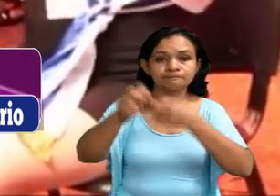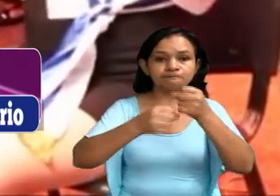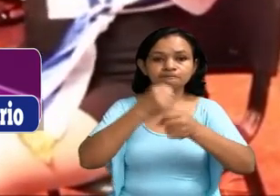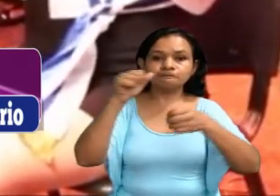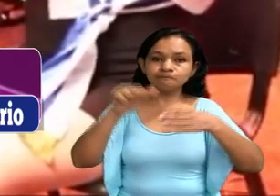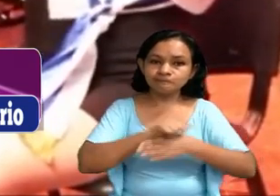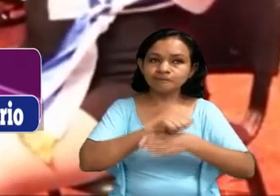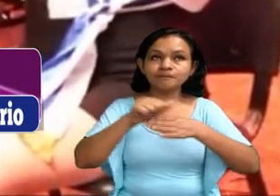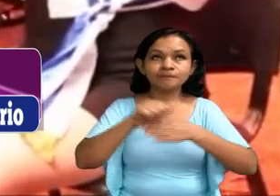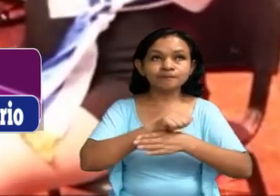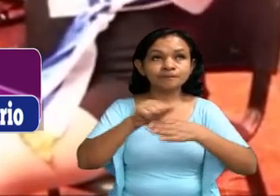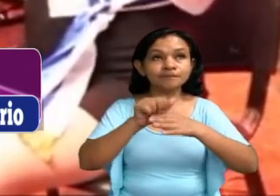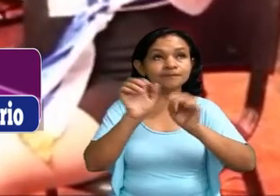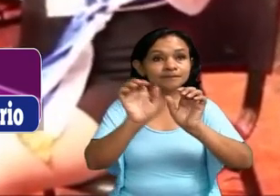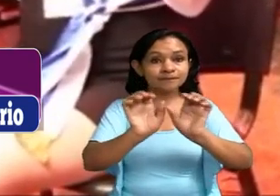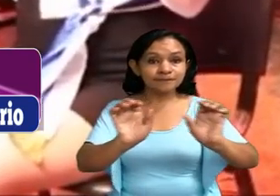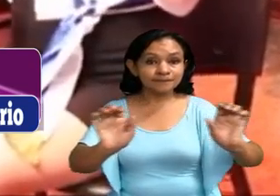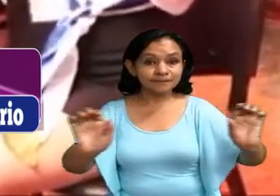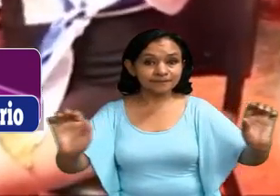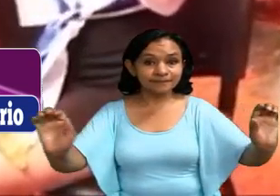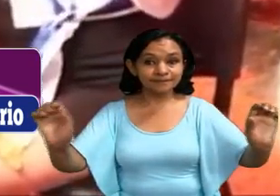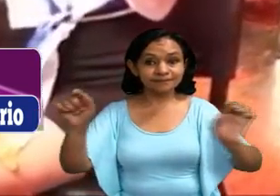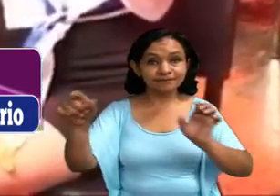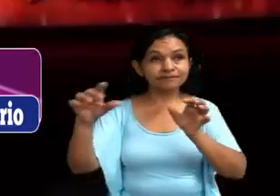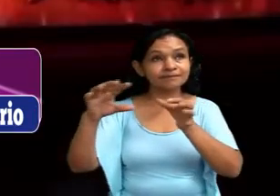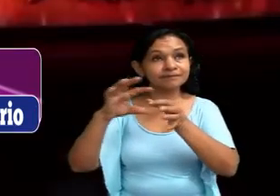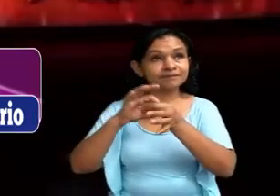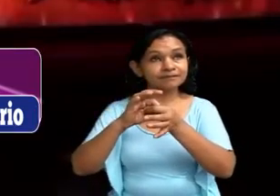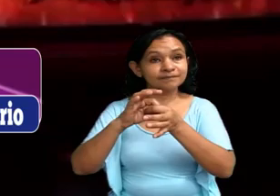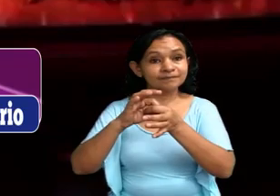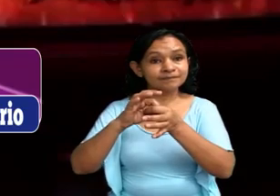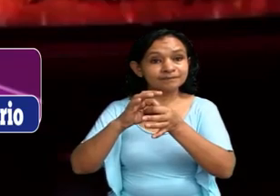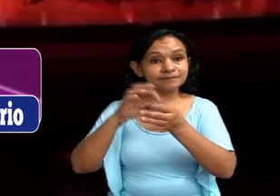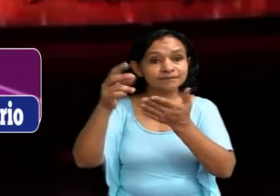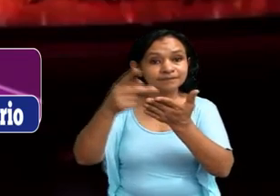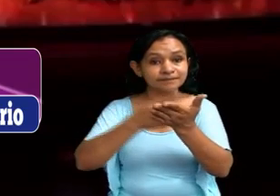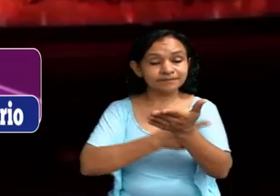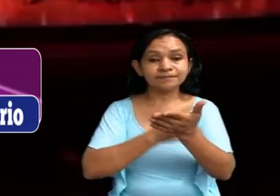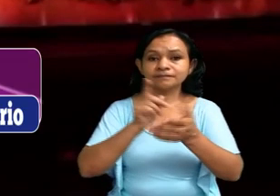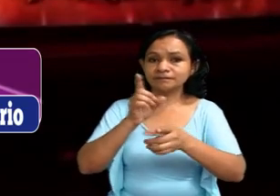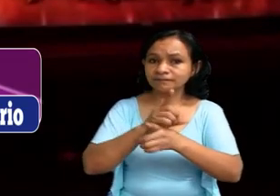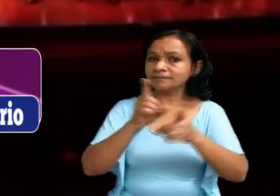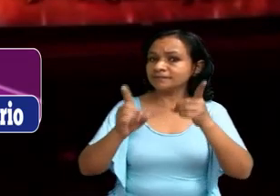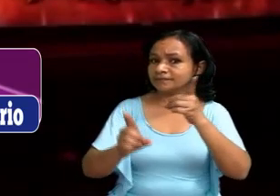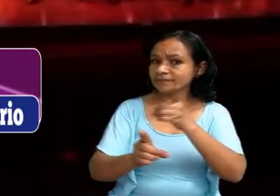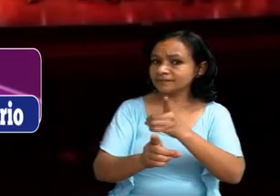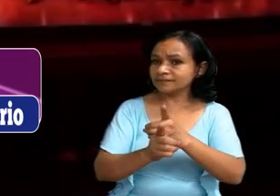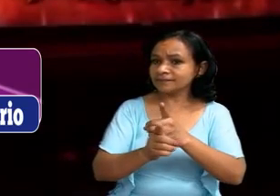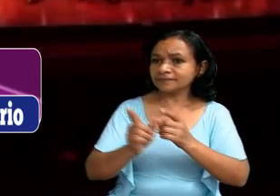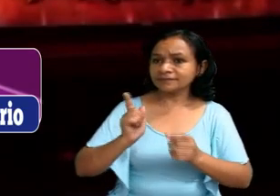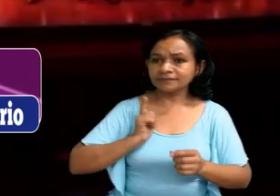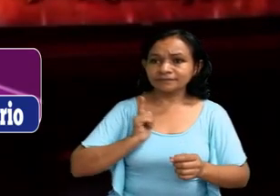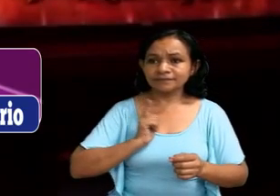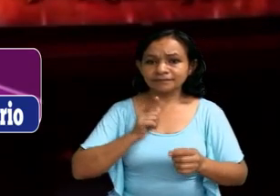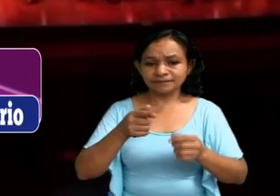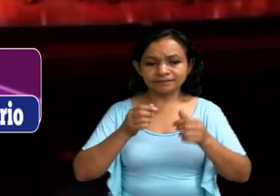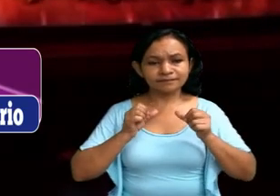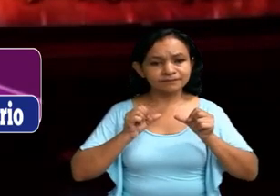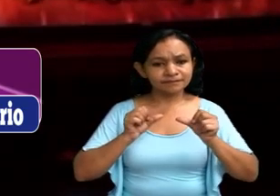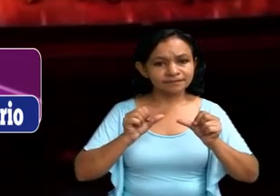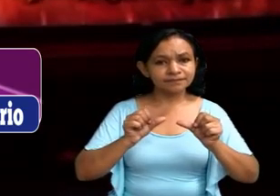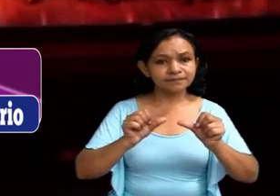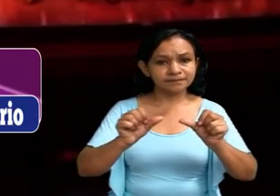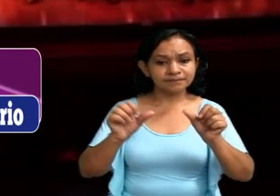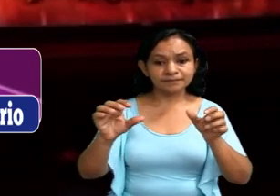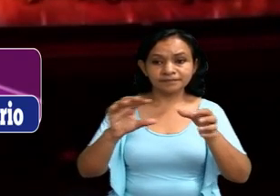y todos estos niños, como parte del proyecto Manda, debe tener una continuidad, ¿me entiendes?